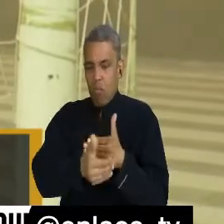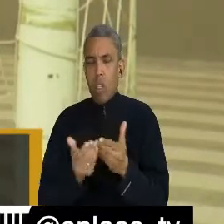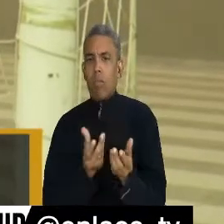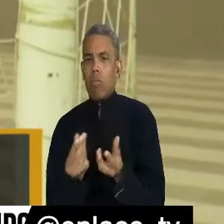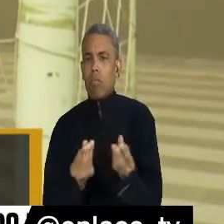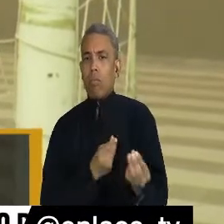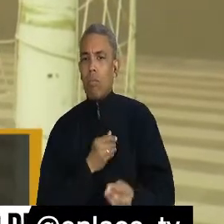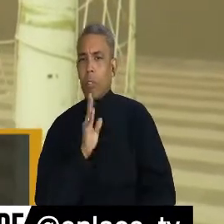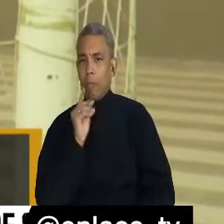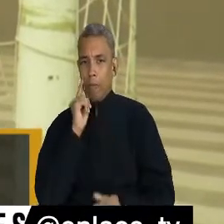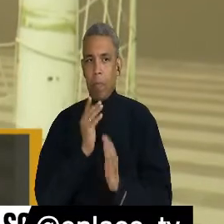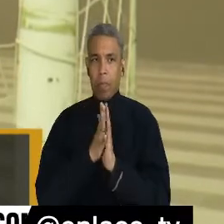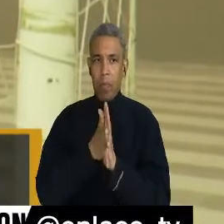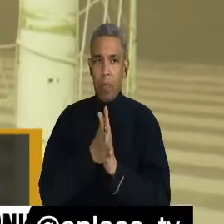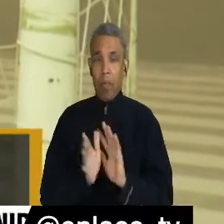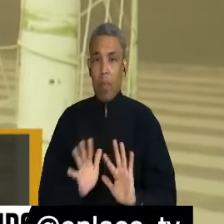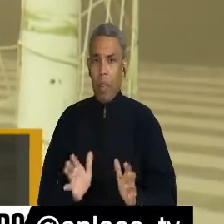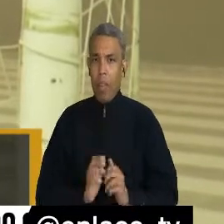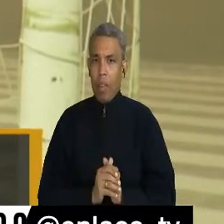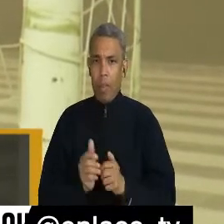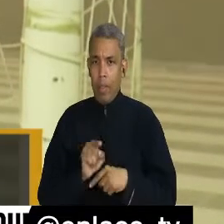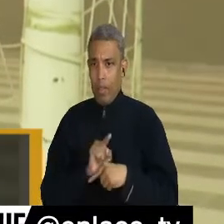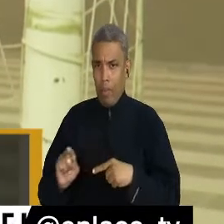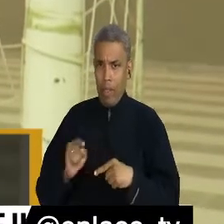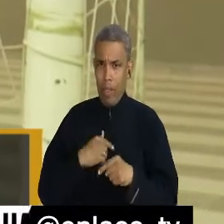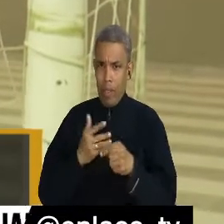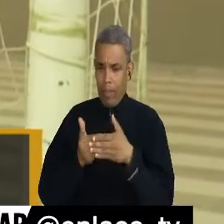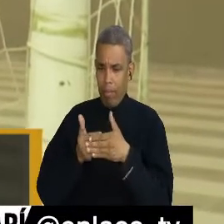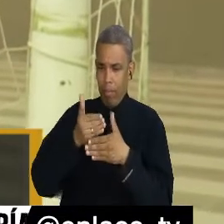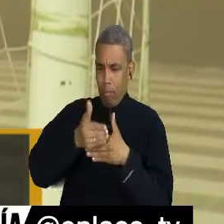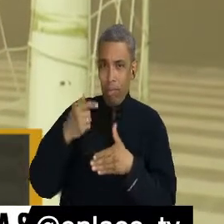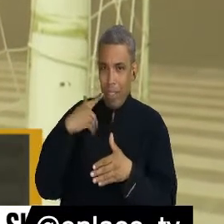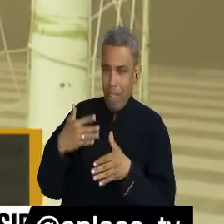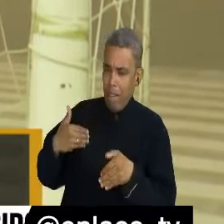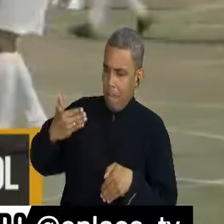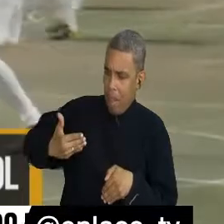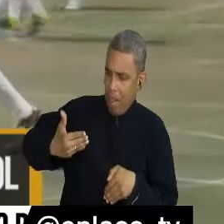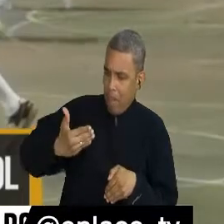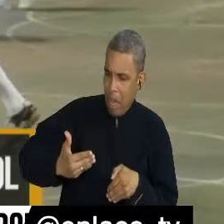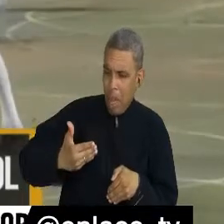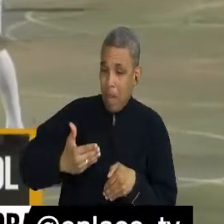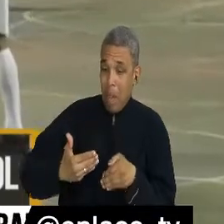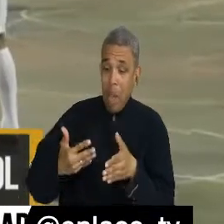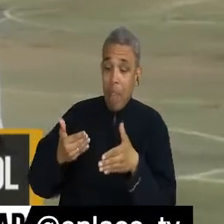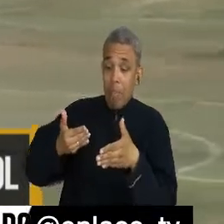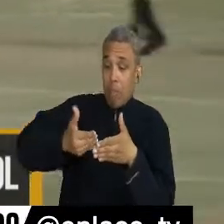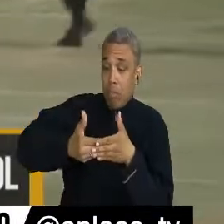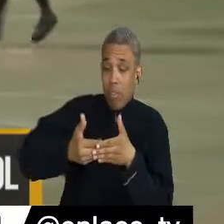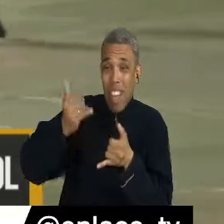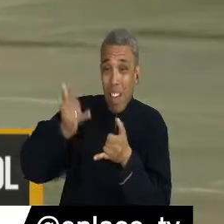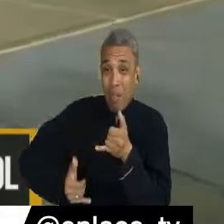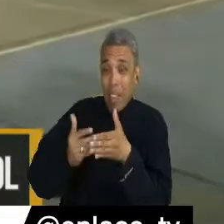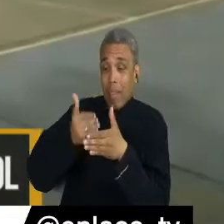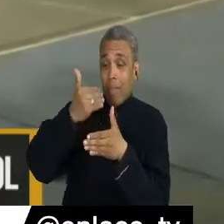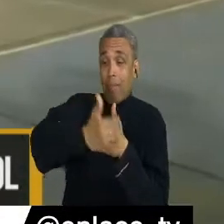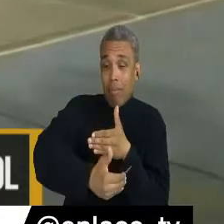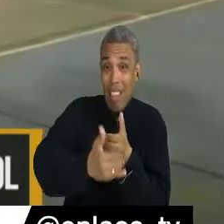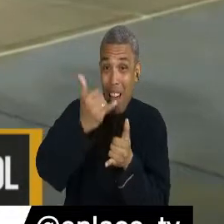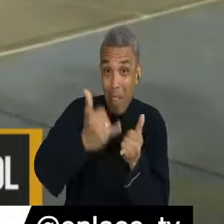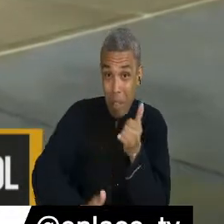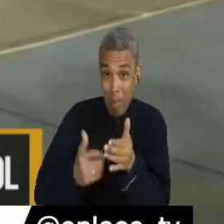ya esta semana completaremos la penúltima fecha del torneo, ya la fase todos contra todos y fase de grupos.